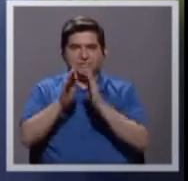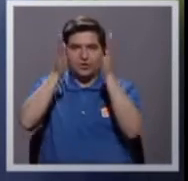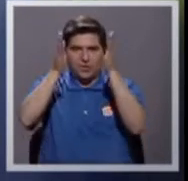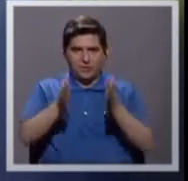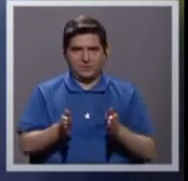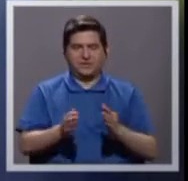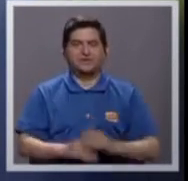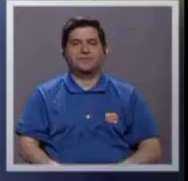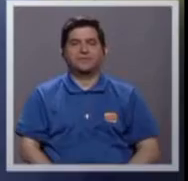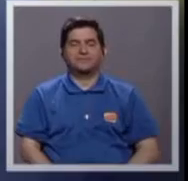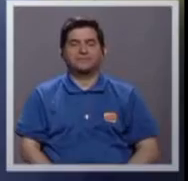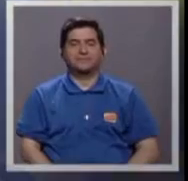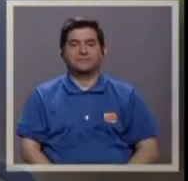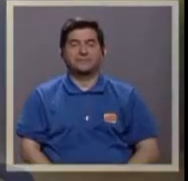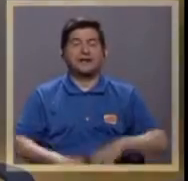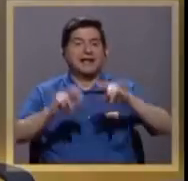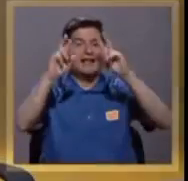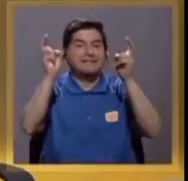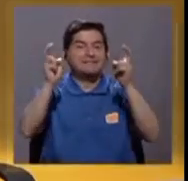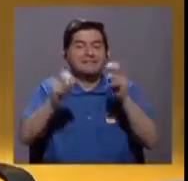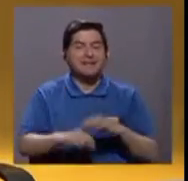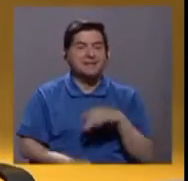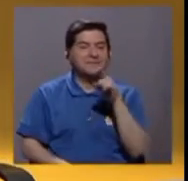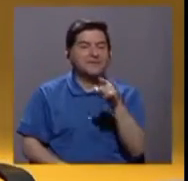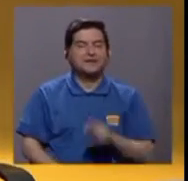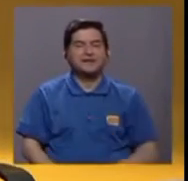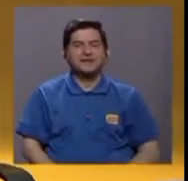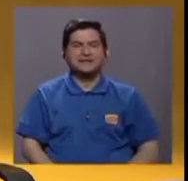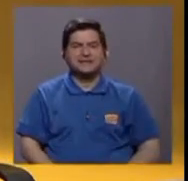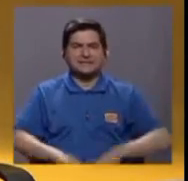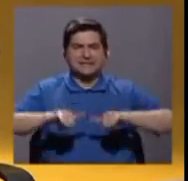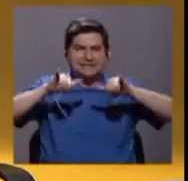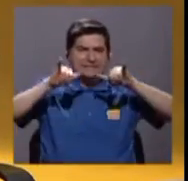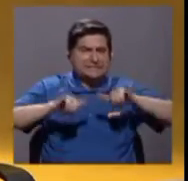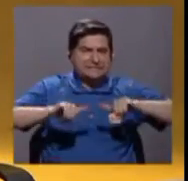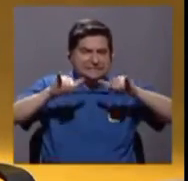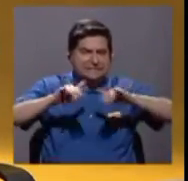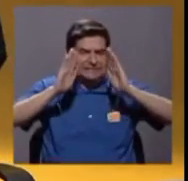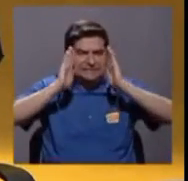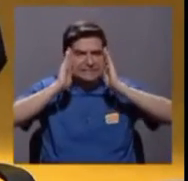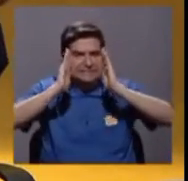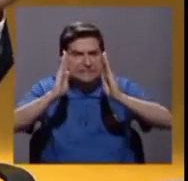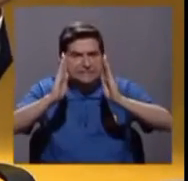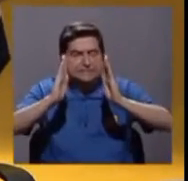Un tema donde esta sostenibilidad llama